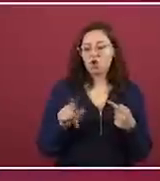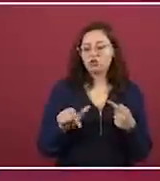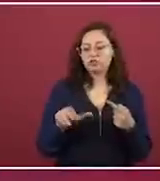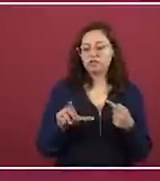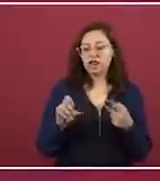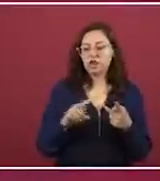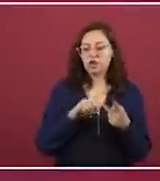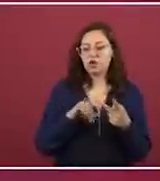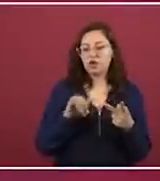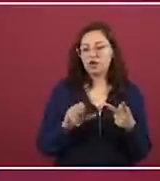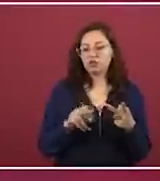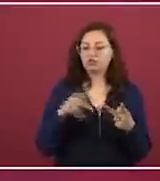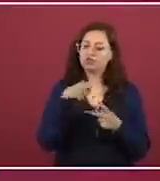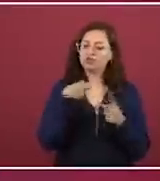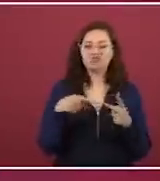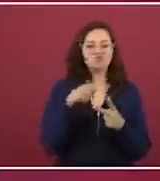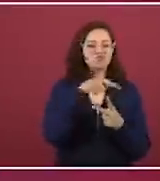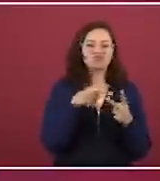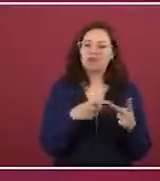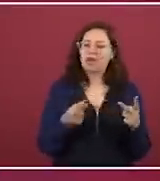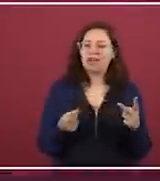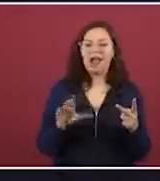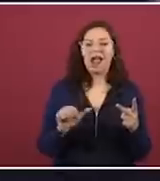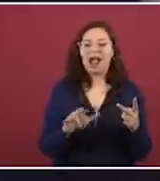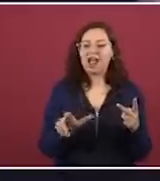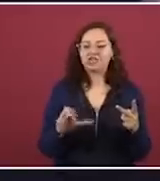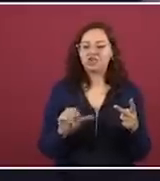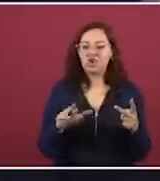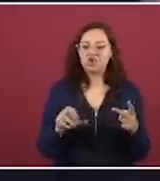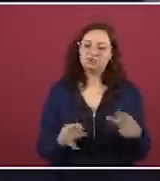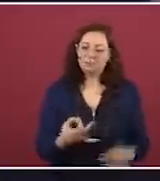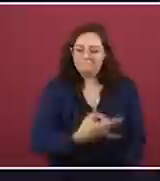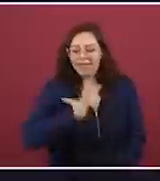Jesús Cachorros. Entonces me ganaron.